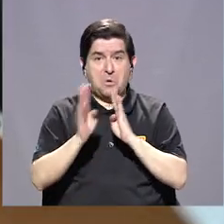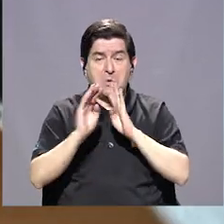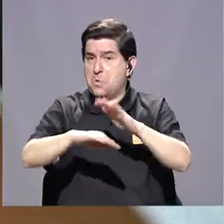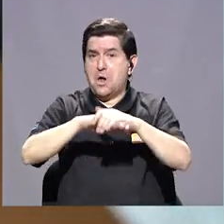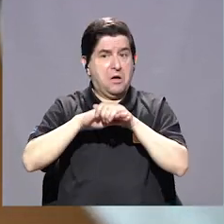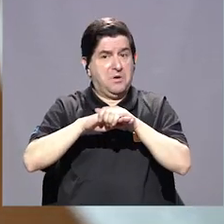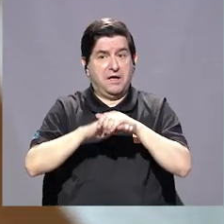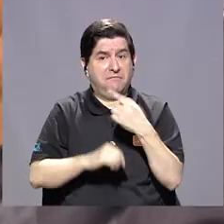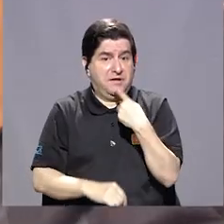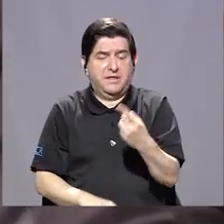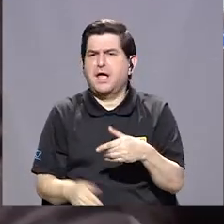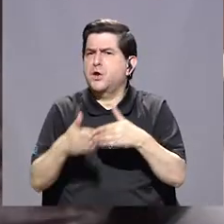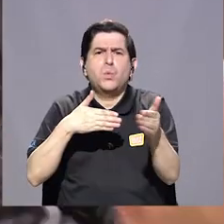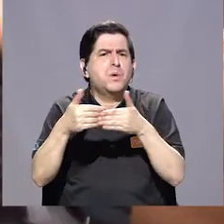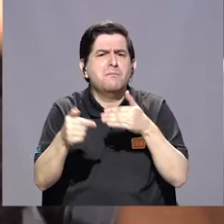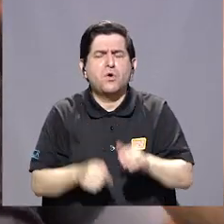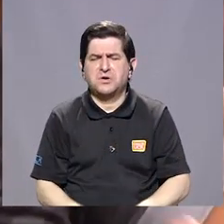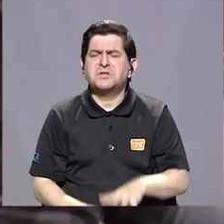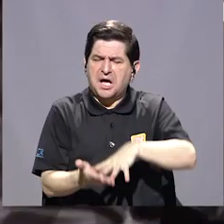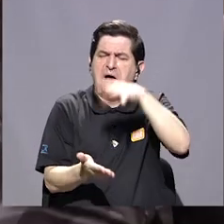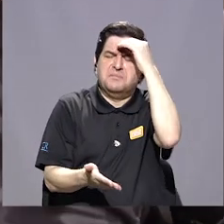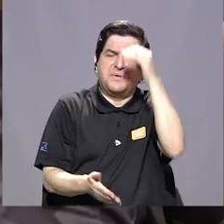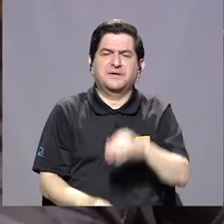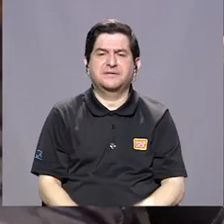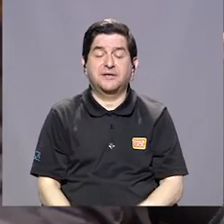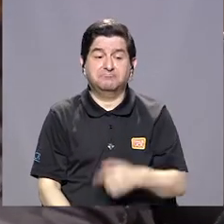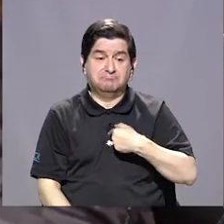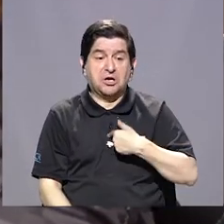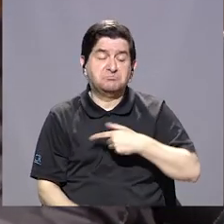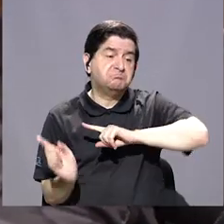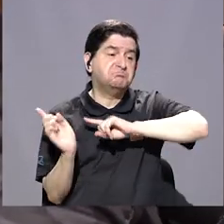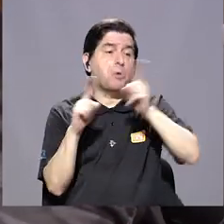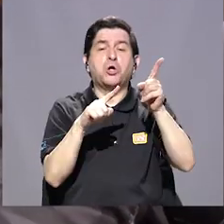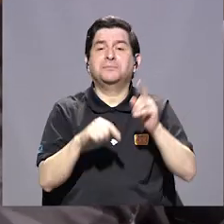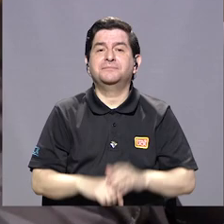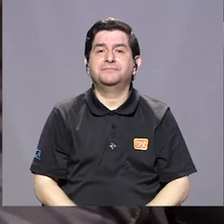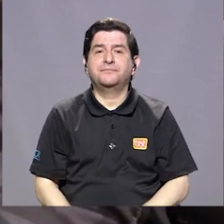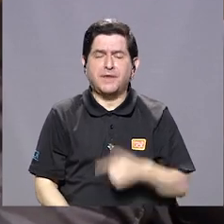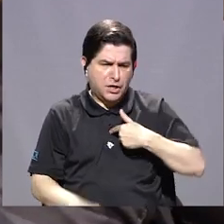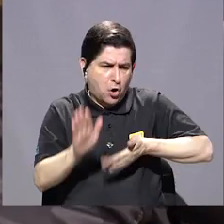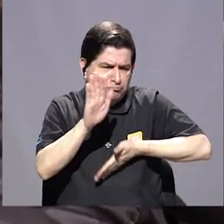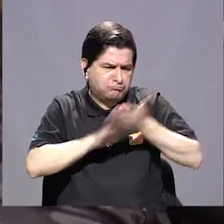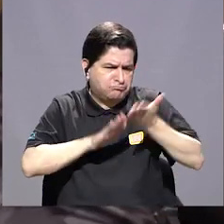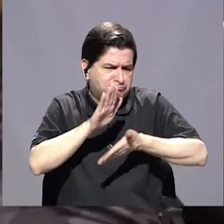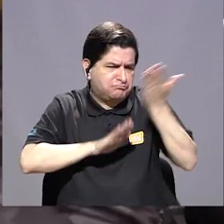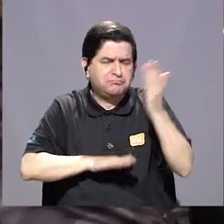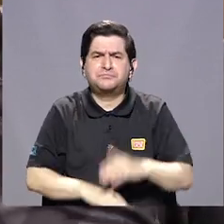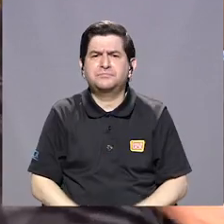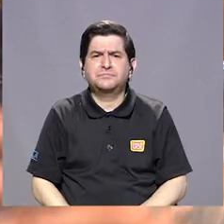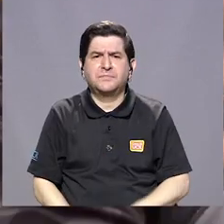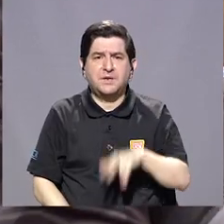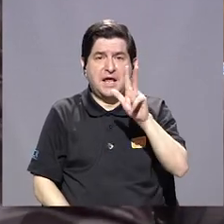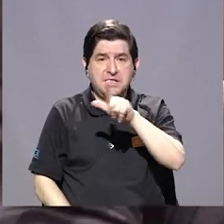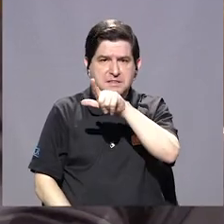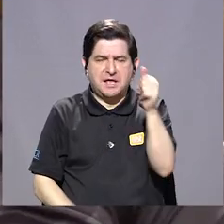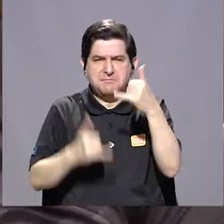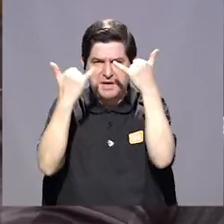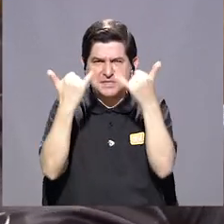dije, yo no hablo inglés. Y me dice, no importa, ya aprendí. Y yo, bueno, que okay, yo me mando. Y me fui. Y a cuestión de 3 meses ya